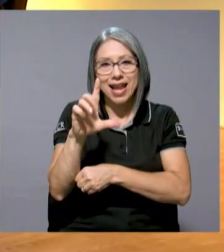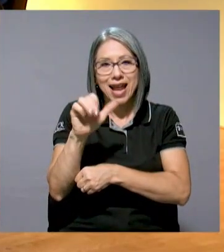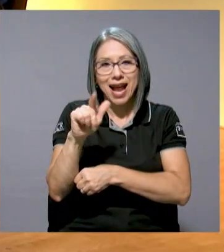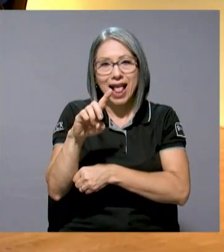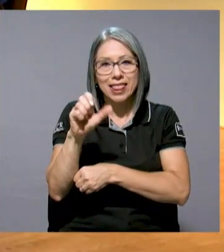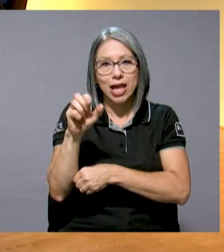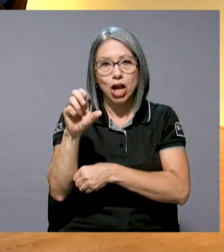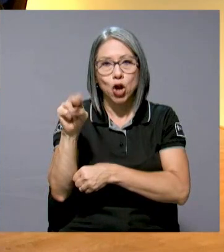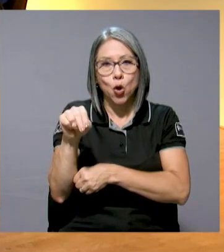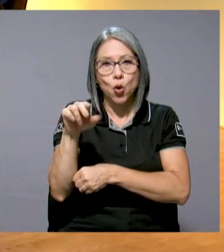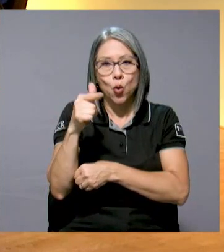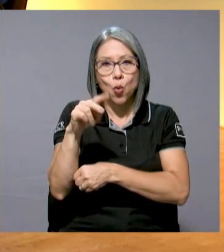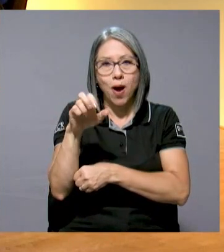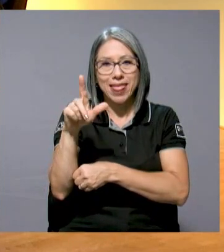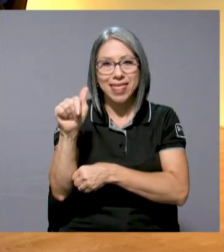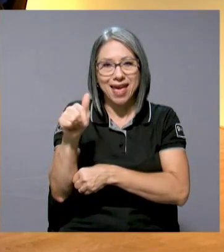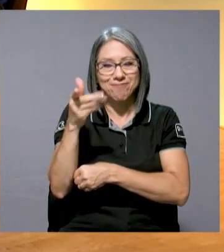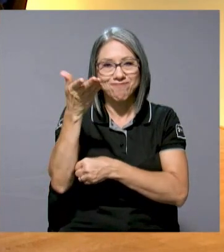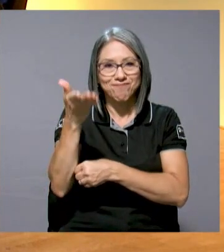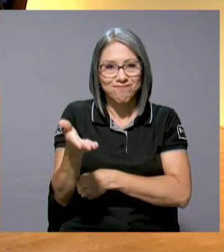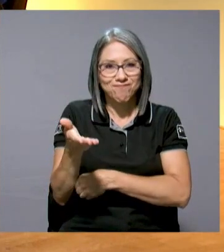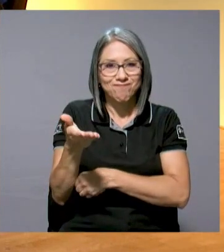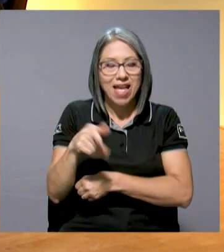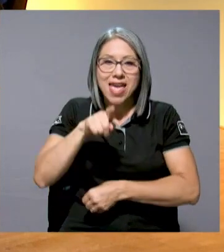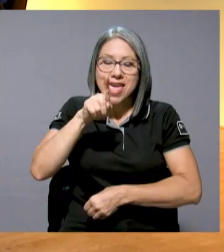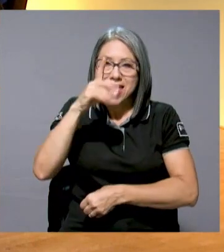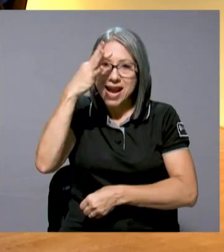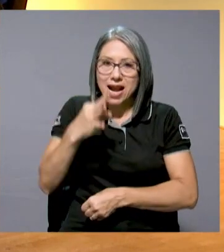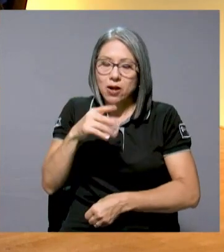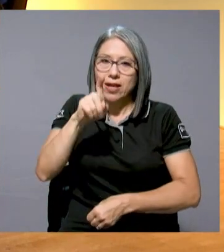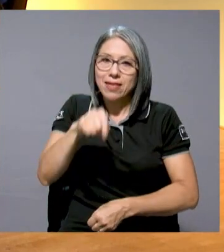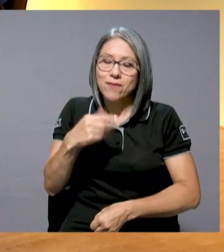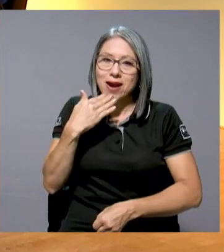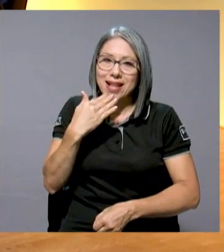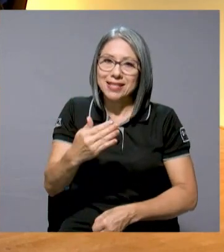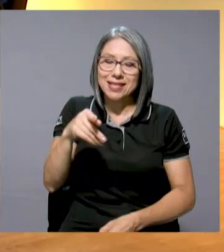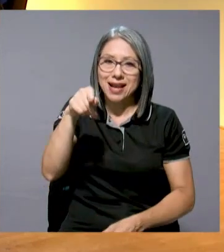Y me parece que hay que agradecerle